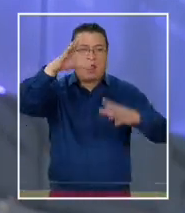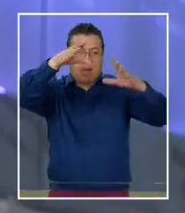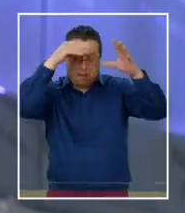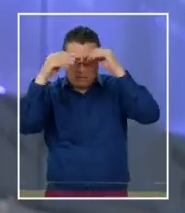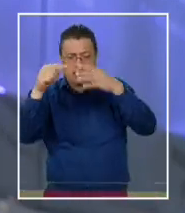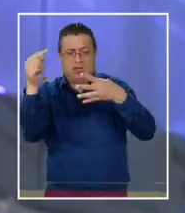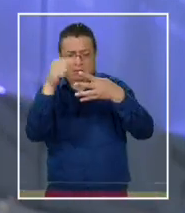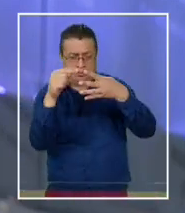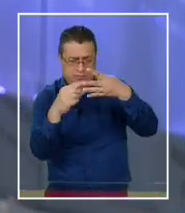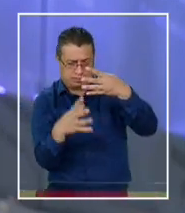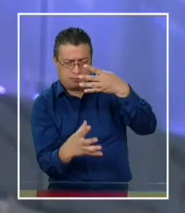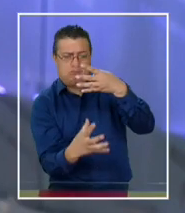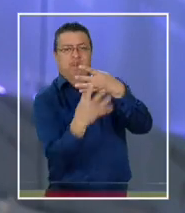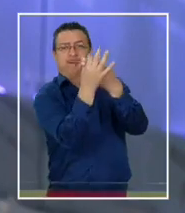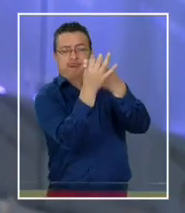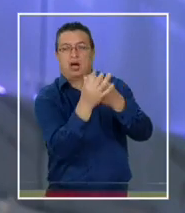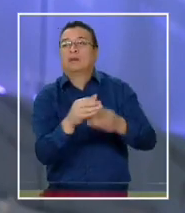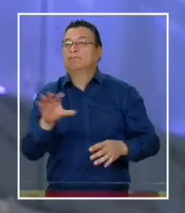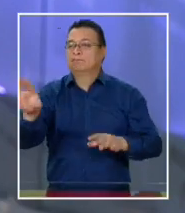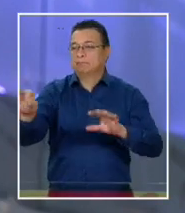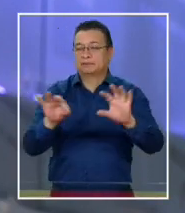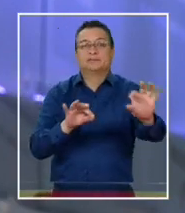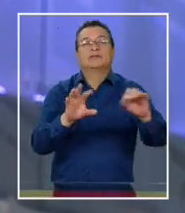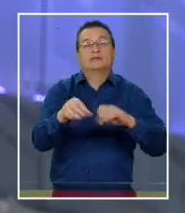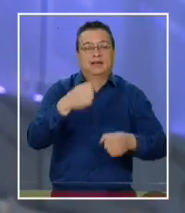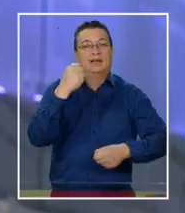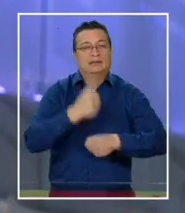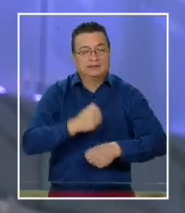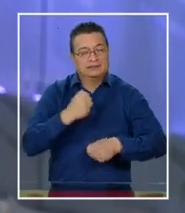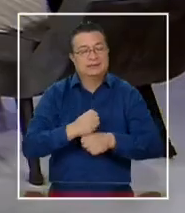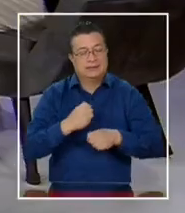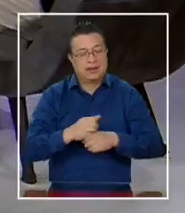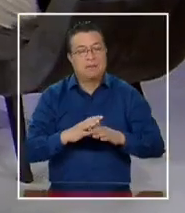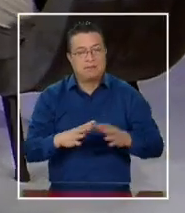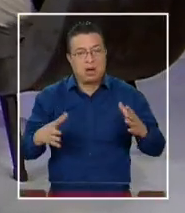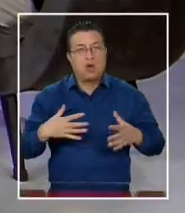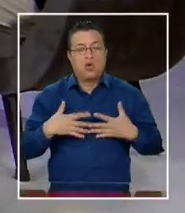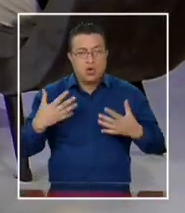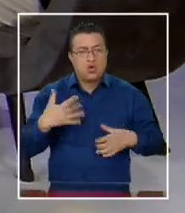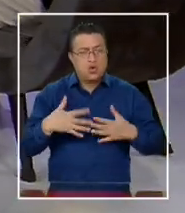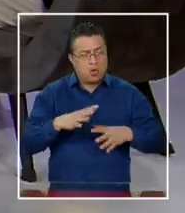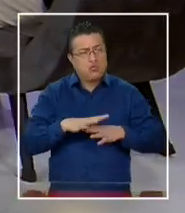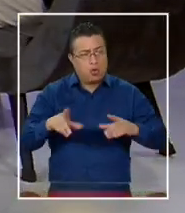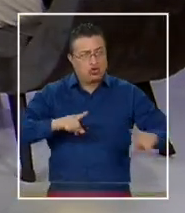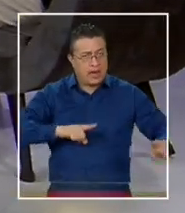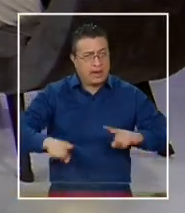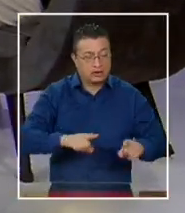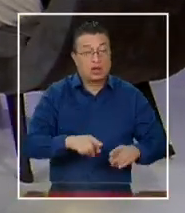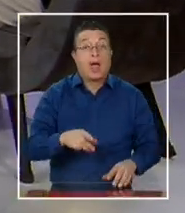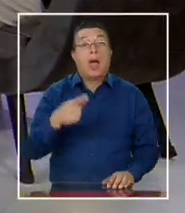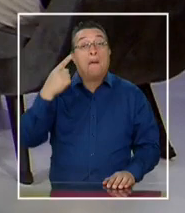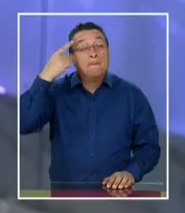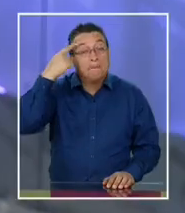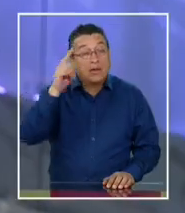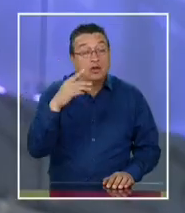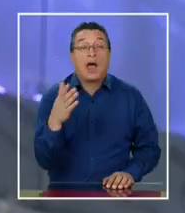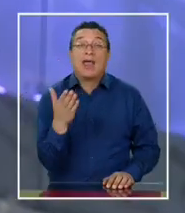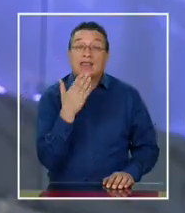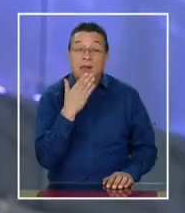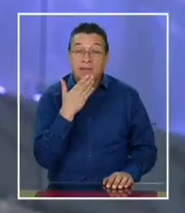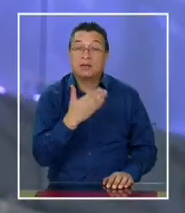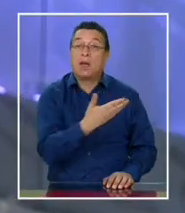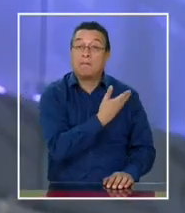experiencia de roce digamos con lo que significa tareas que son muy demandantes del punto de vista de la gestión pero a la vez también